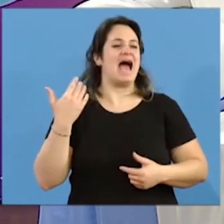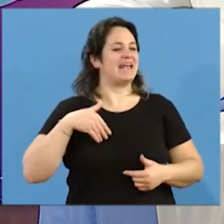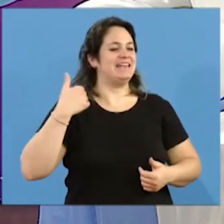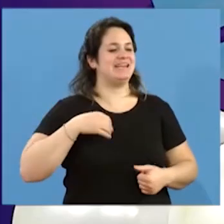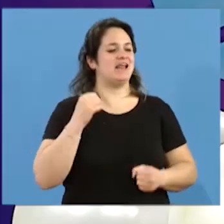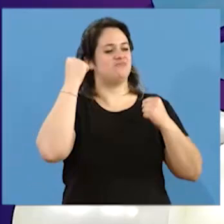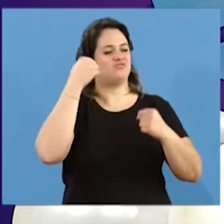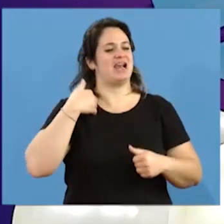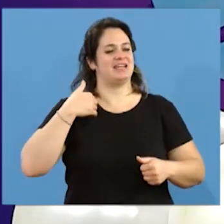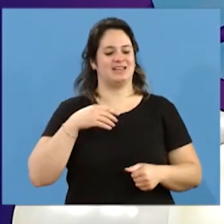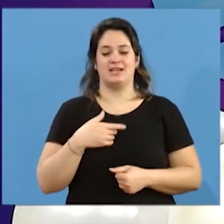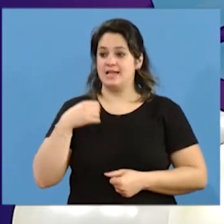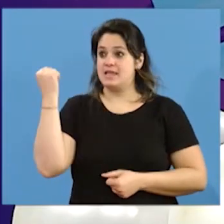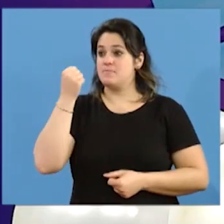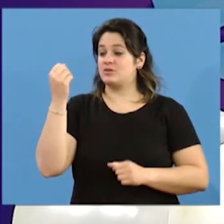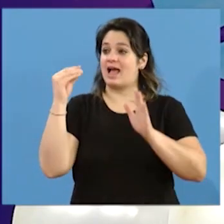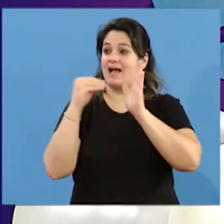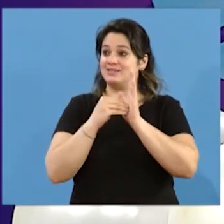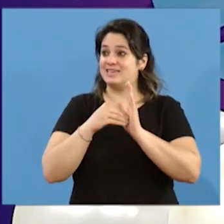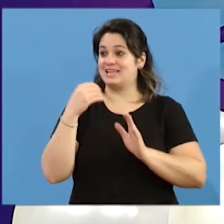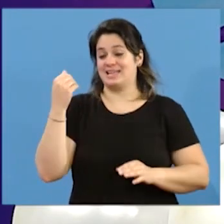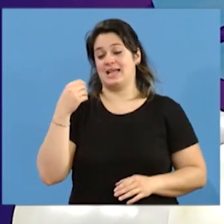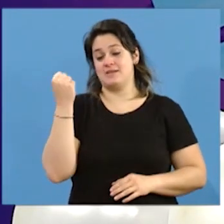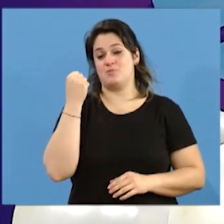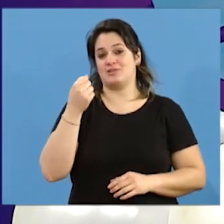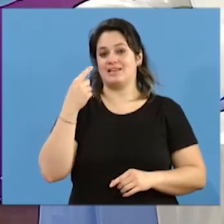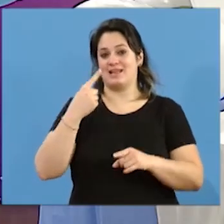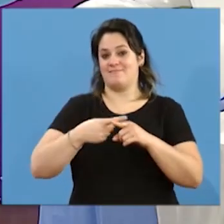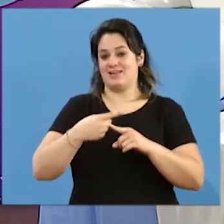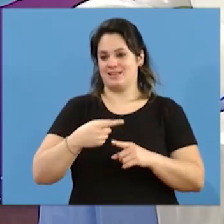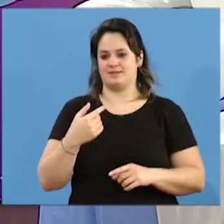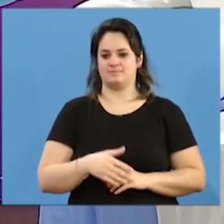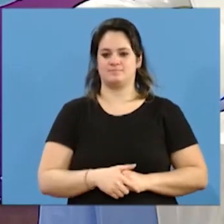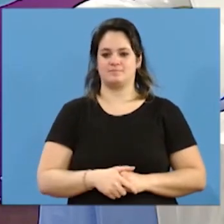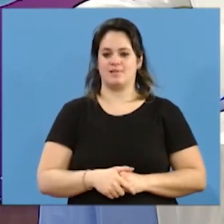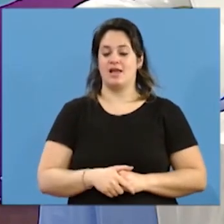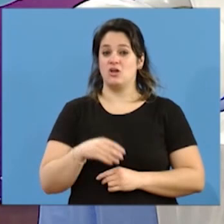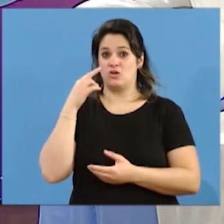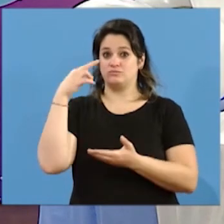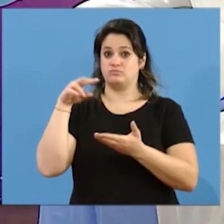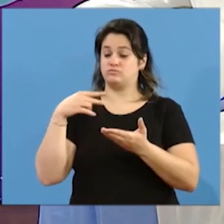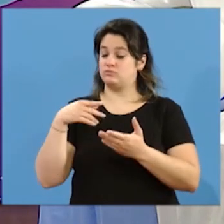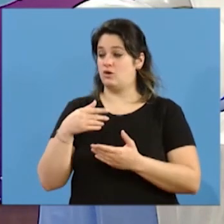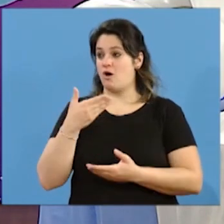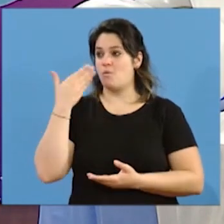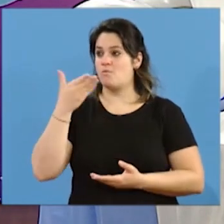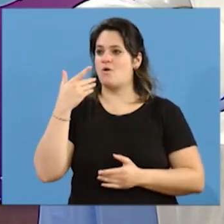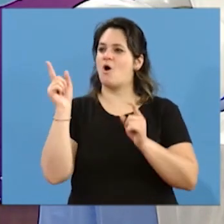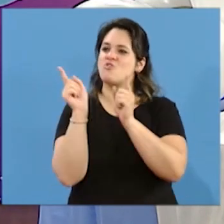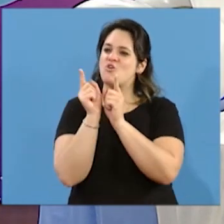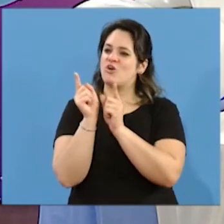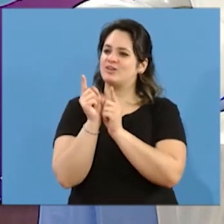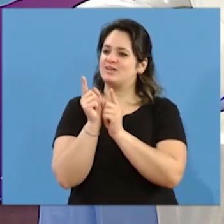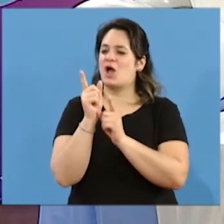acordar Argentina, de nuestras fechas Argentina, patrias. Escucha ahora, te tengo una poesía muy